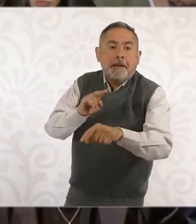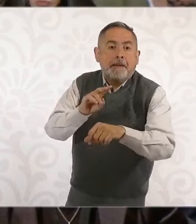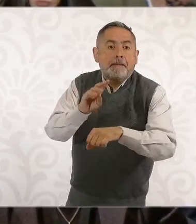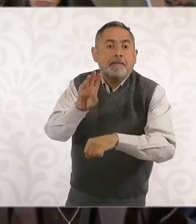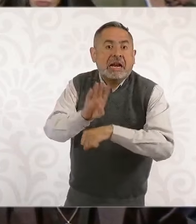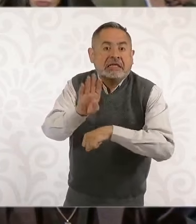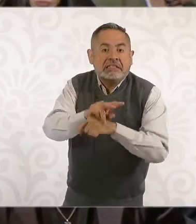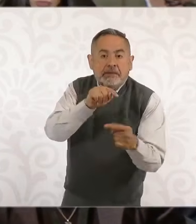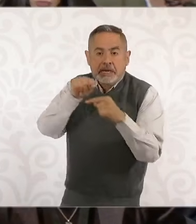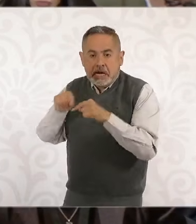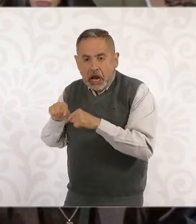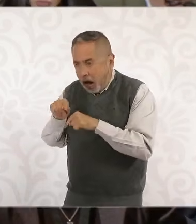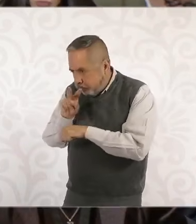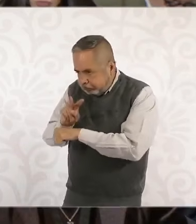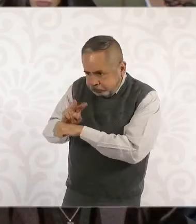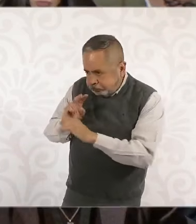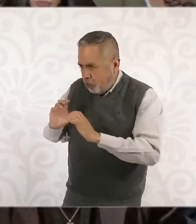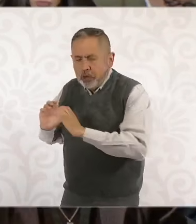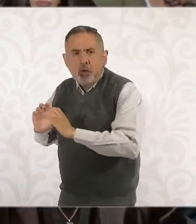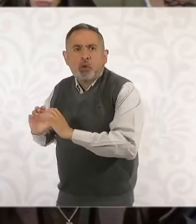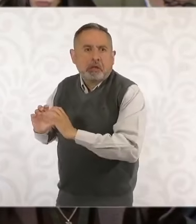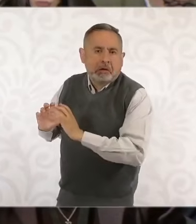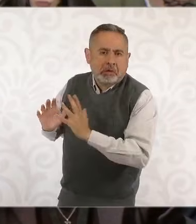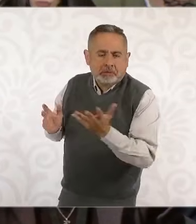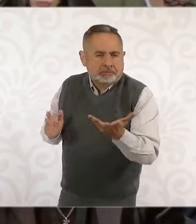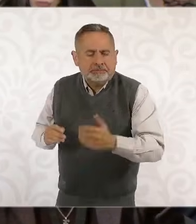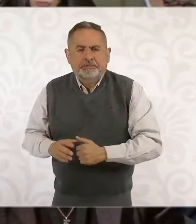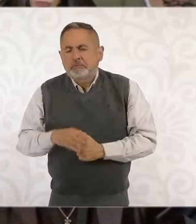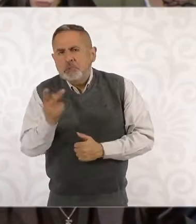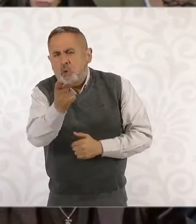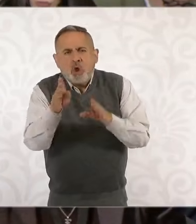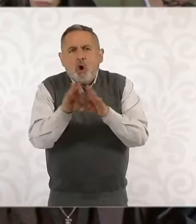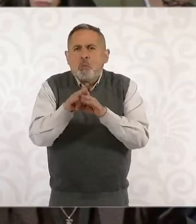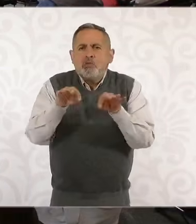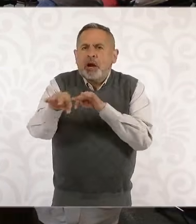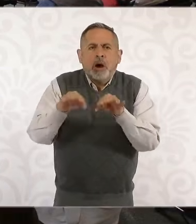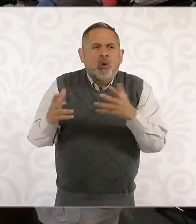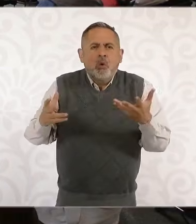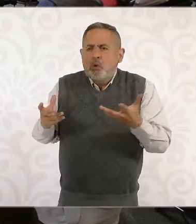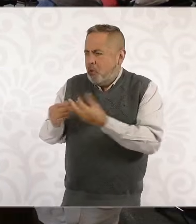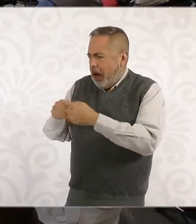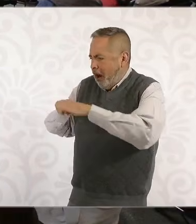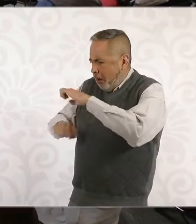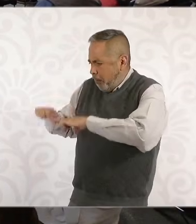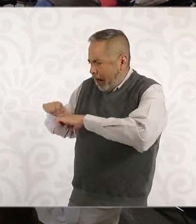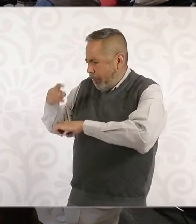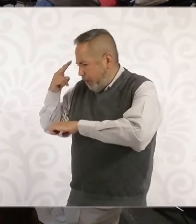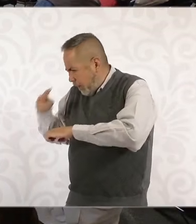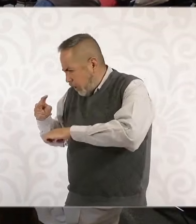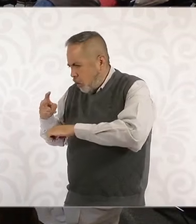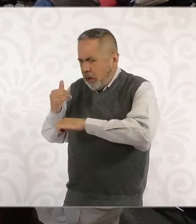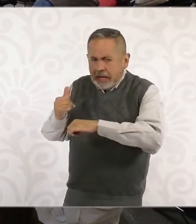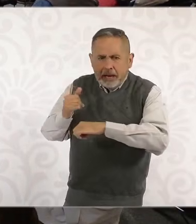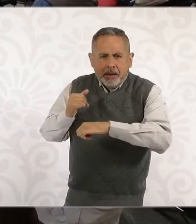archivos. Exactamente cómo sería el esquema de trabajo, si es que habría trabajo entre la Embajada de México y la de